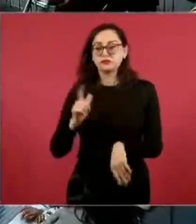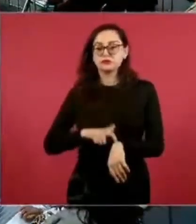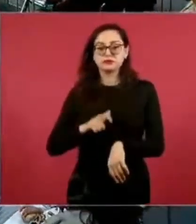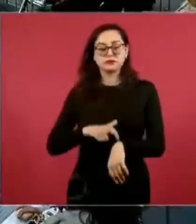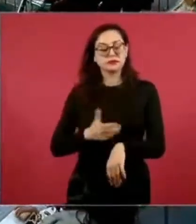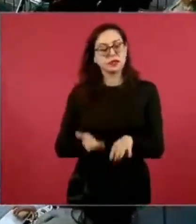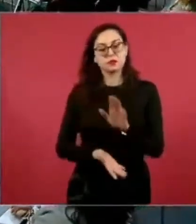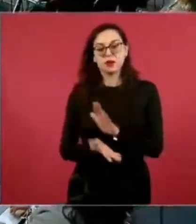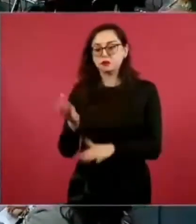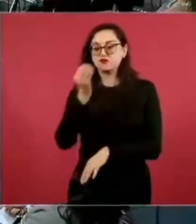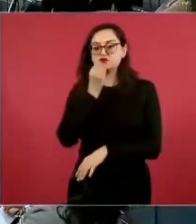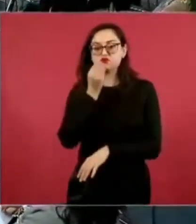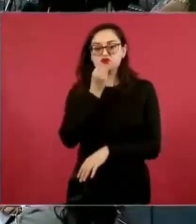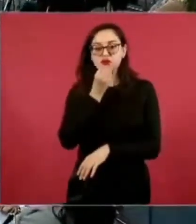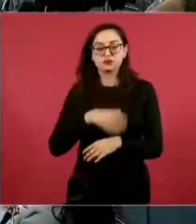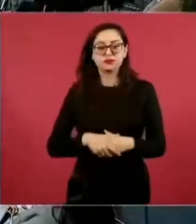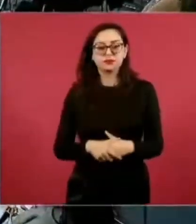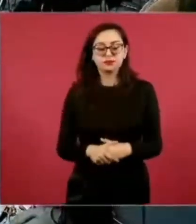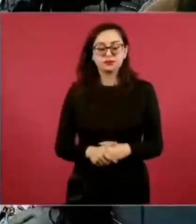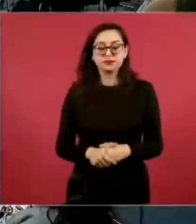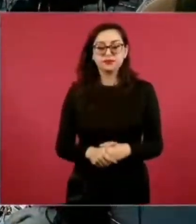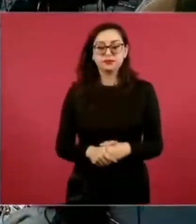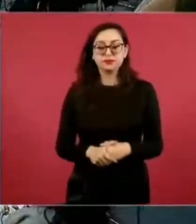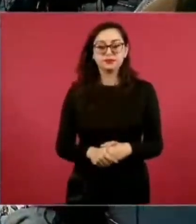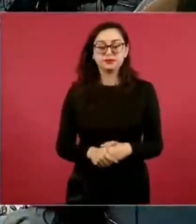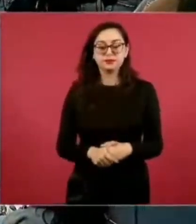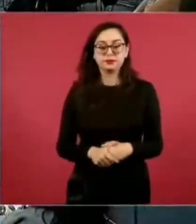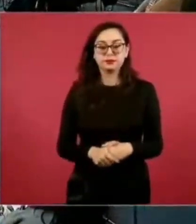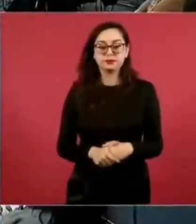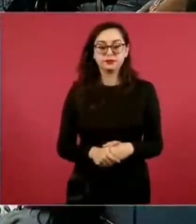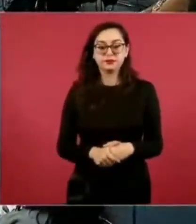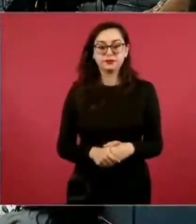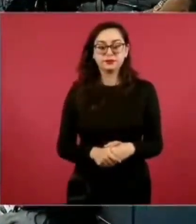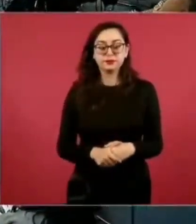Vamos a